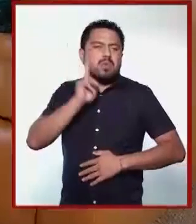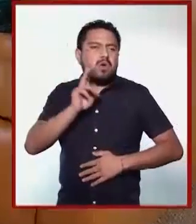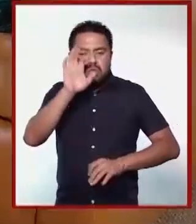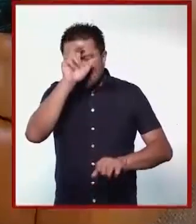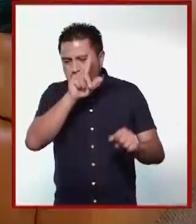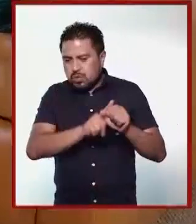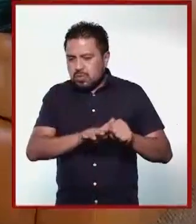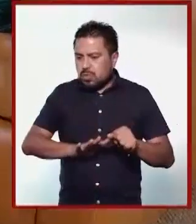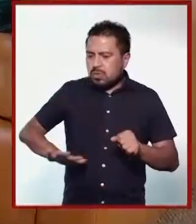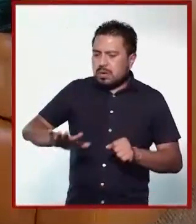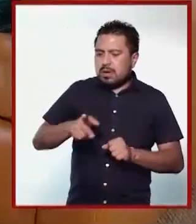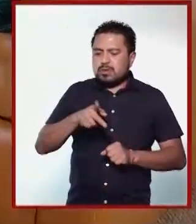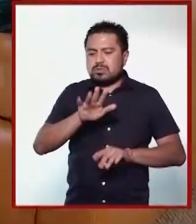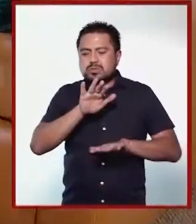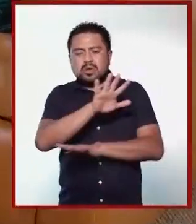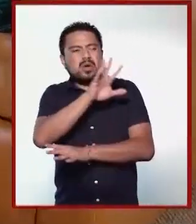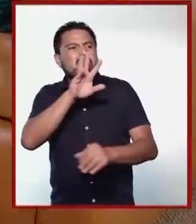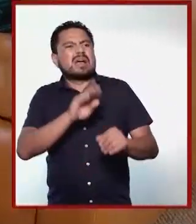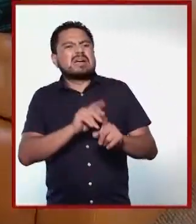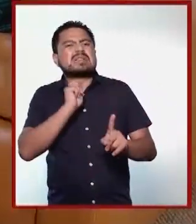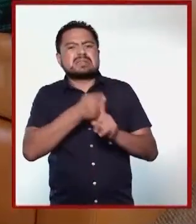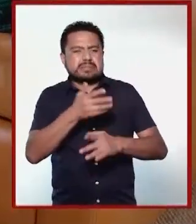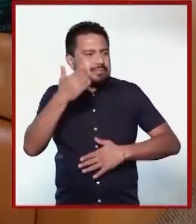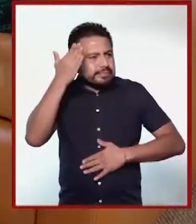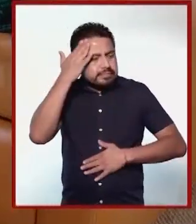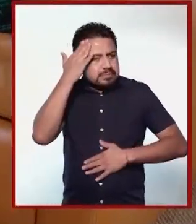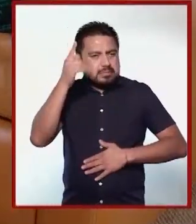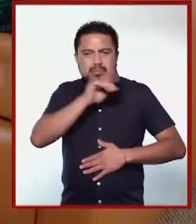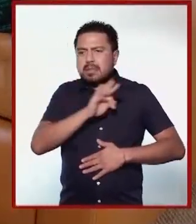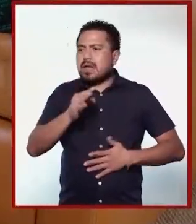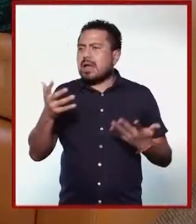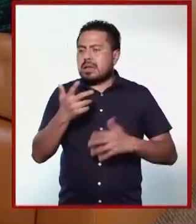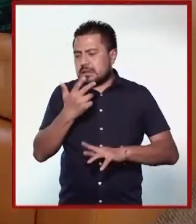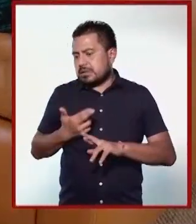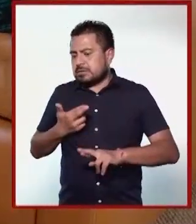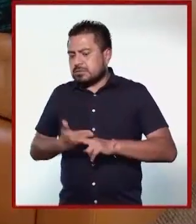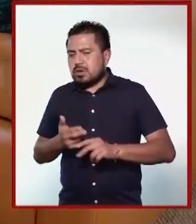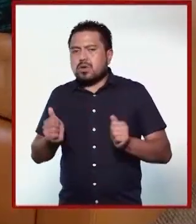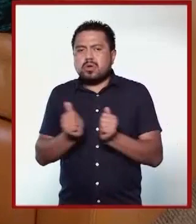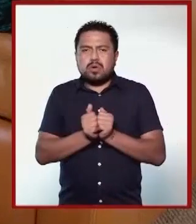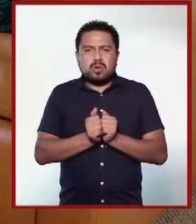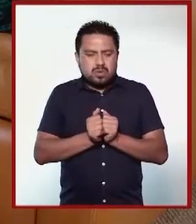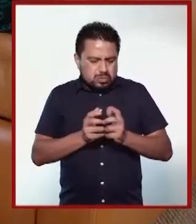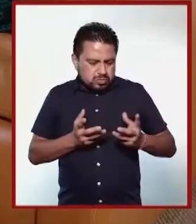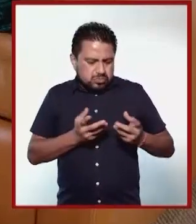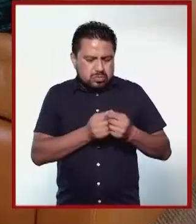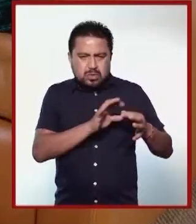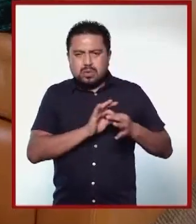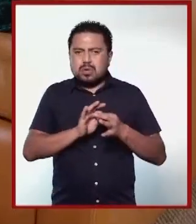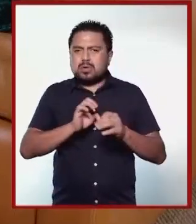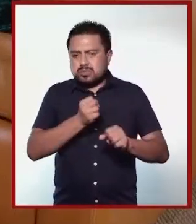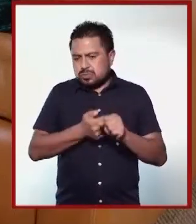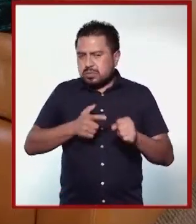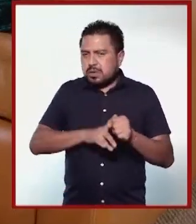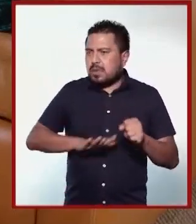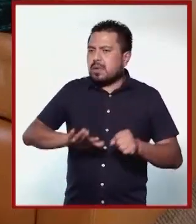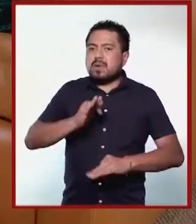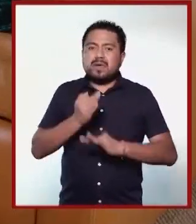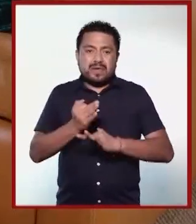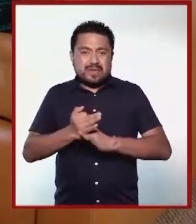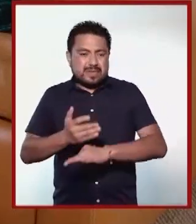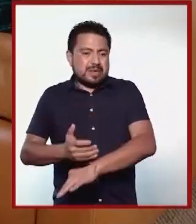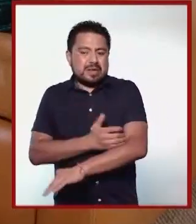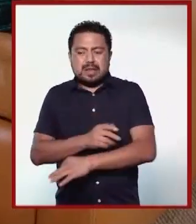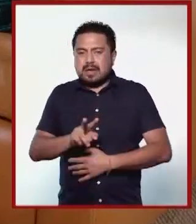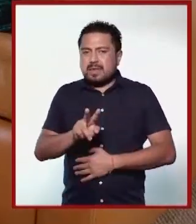cultura cívica, pero sobre todo nuestra capacidad para actuar de manera responsable y cohesionada como sociedad. Hoy nos encontramos con